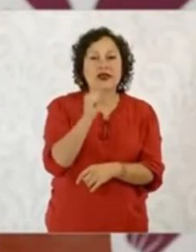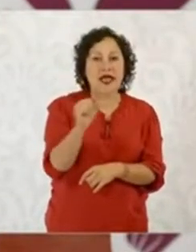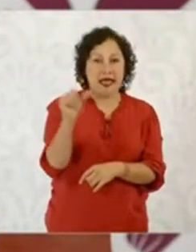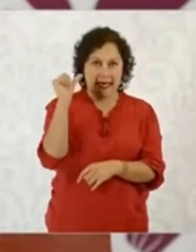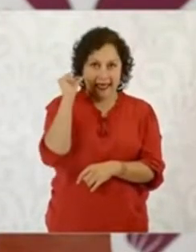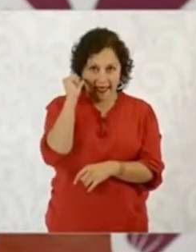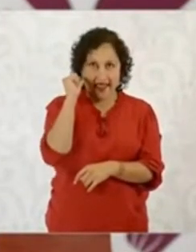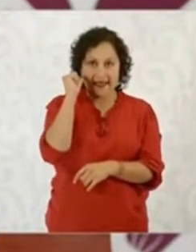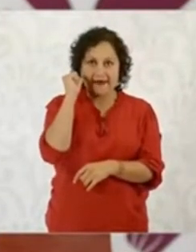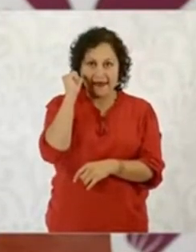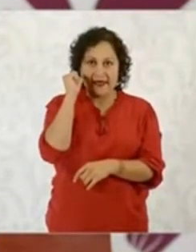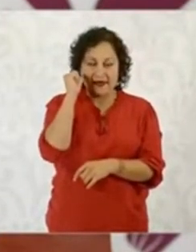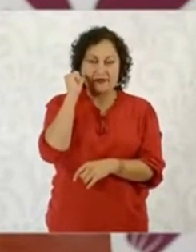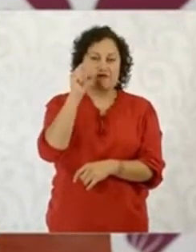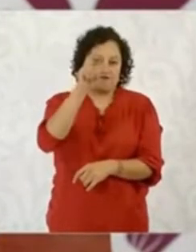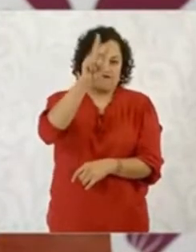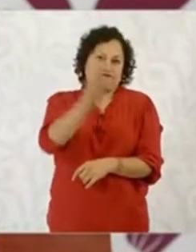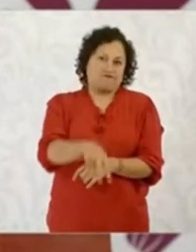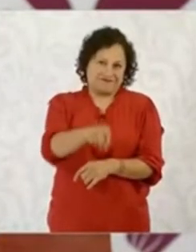este rancho